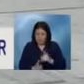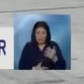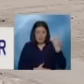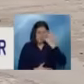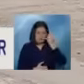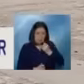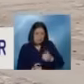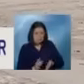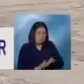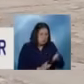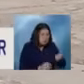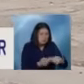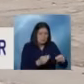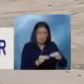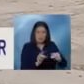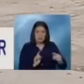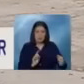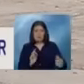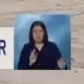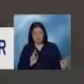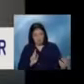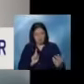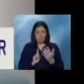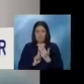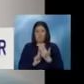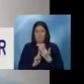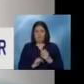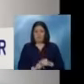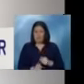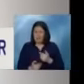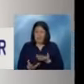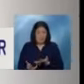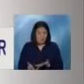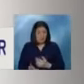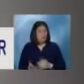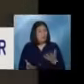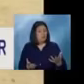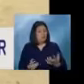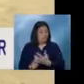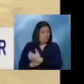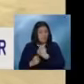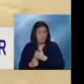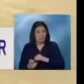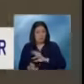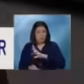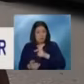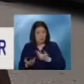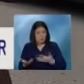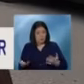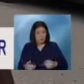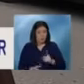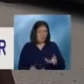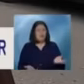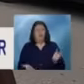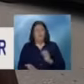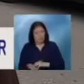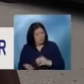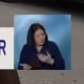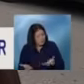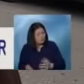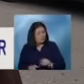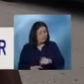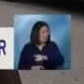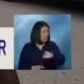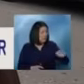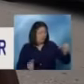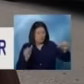ir al mercado, cuando fue interceptado por estos sujetos. Prácticamente lo han cogoteado para quitarle todas sus cosas. Es una víctima más de esas